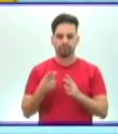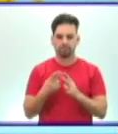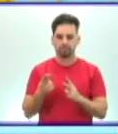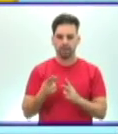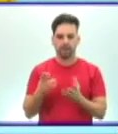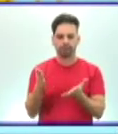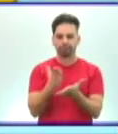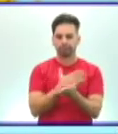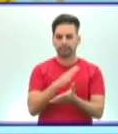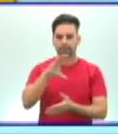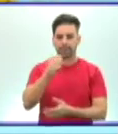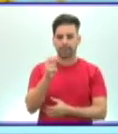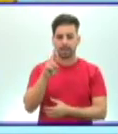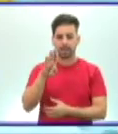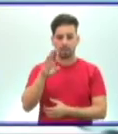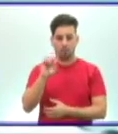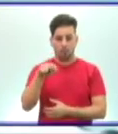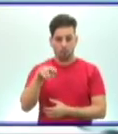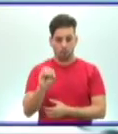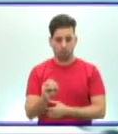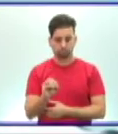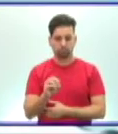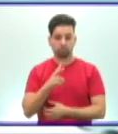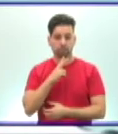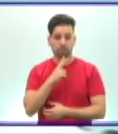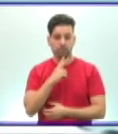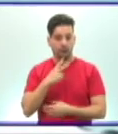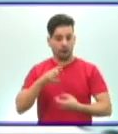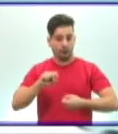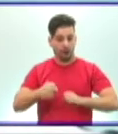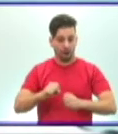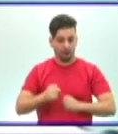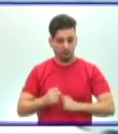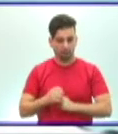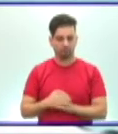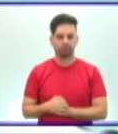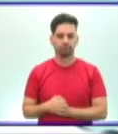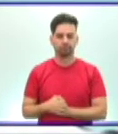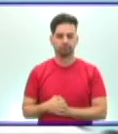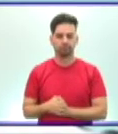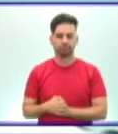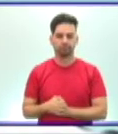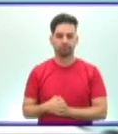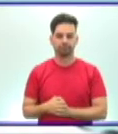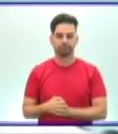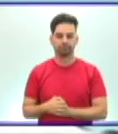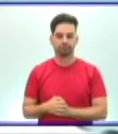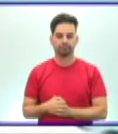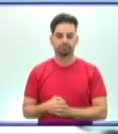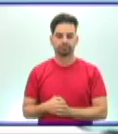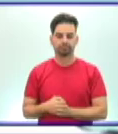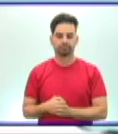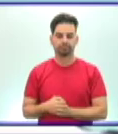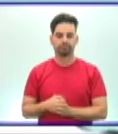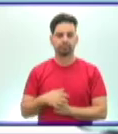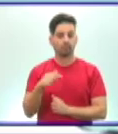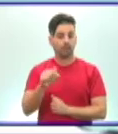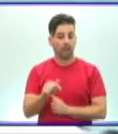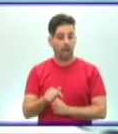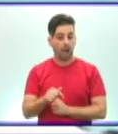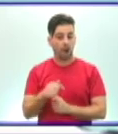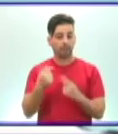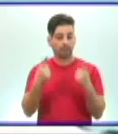las emisiones de gases invernadero que nosotros mismos en parte estamos favoreciendo y produciendo. Lo que no está claro es cuál